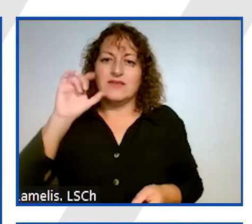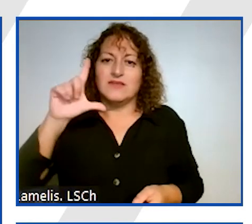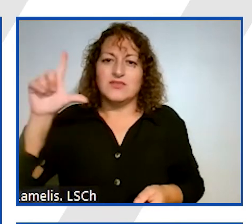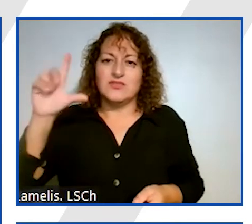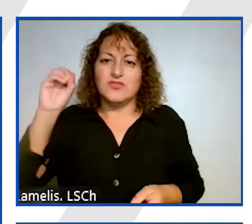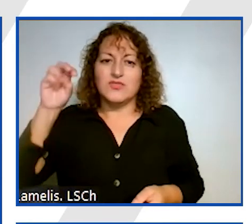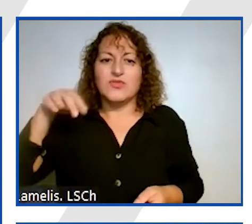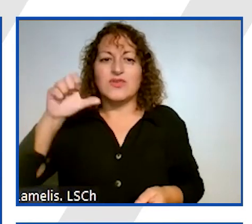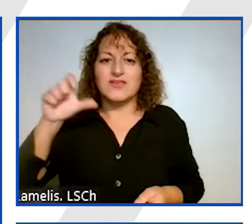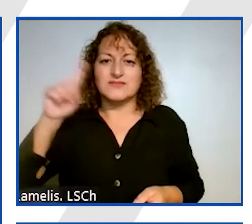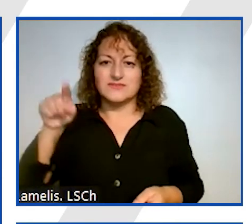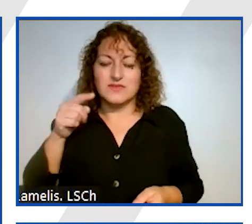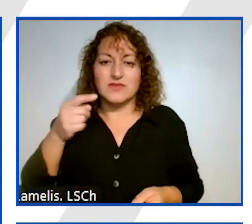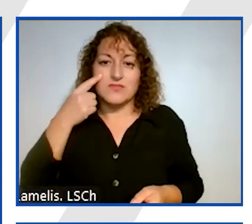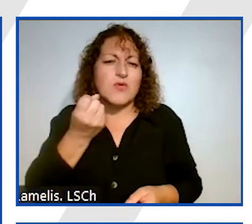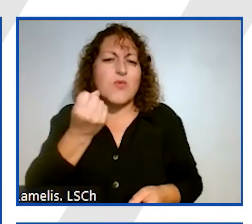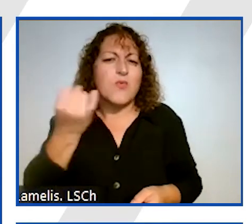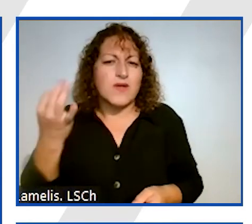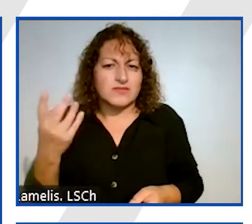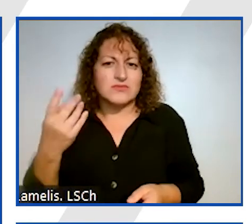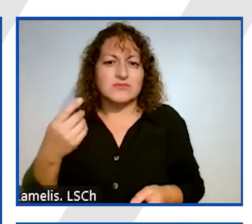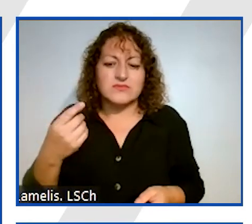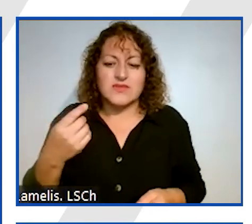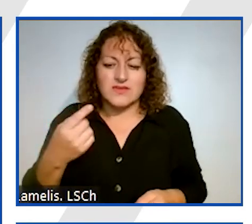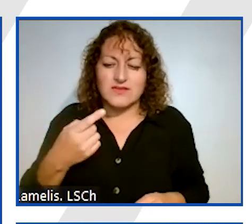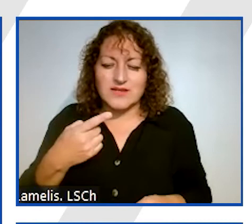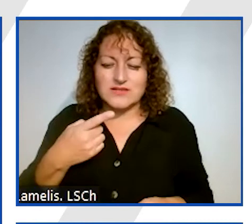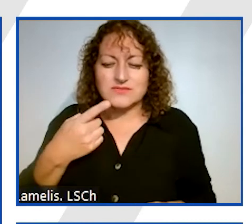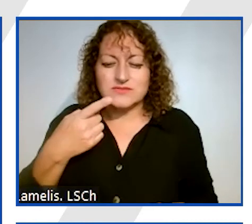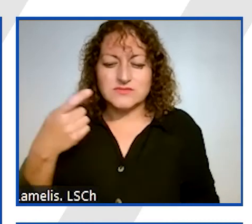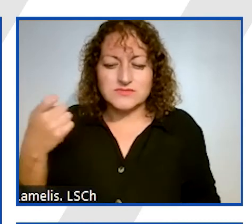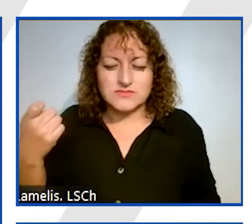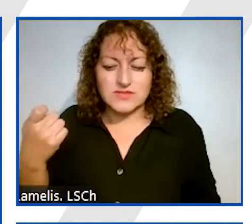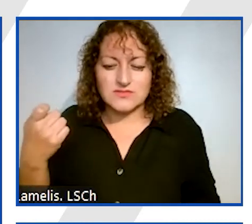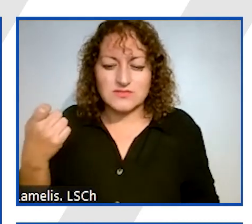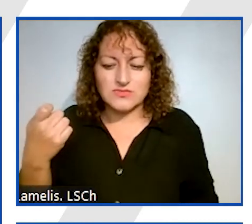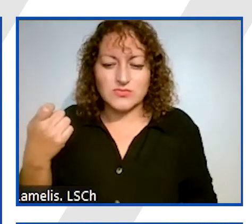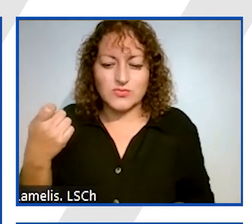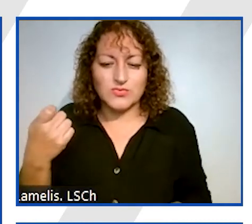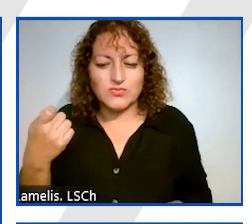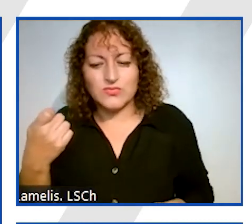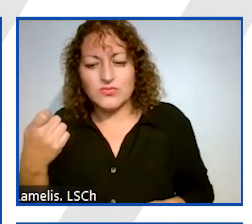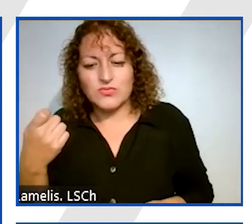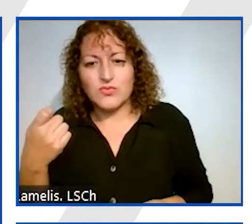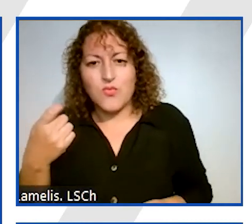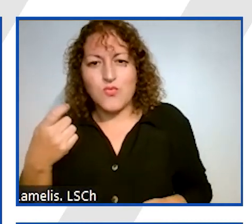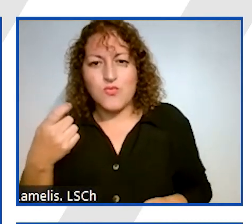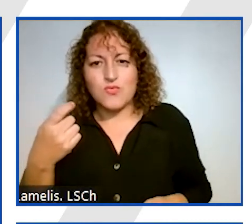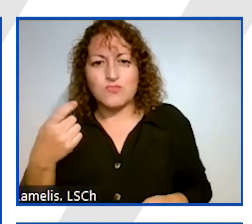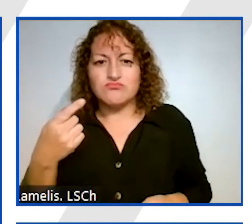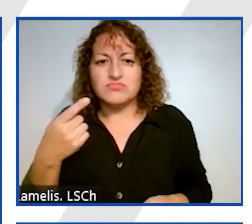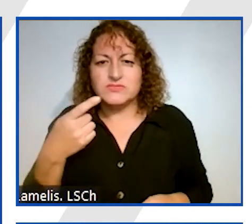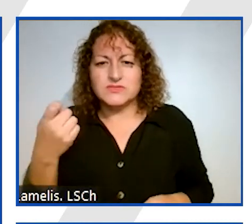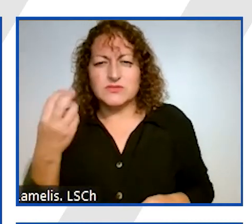Estos animales vienen acá todos los años. Todo el verano vienen y pasean en nuestra casa. Y están ahí